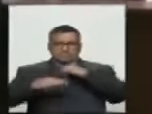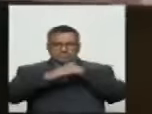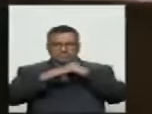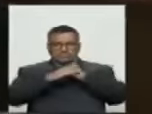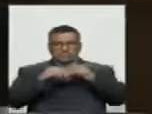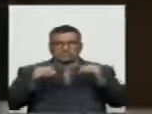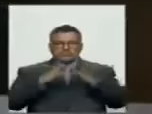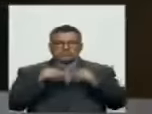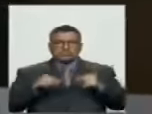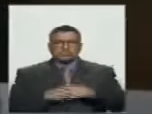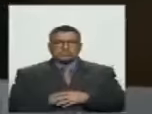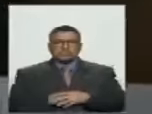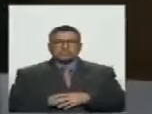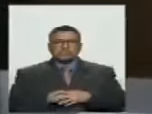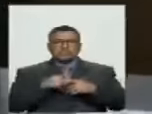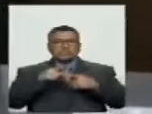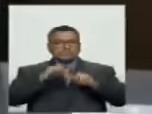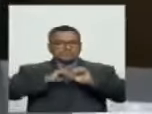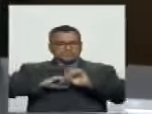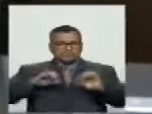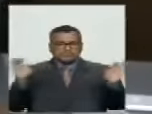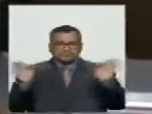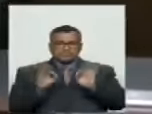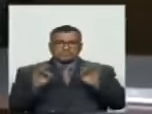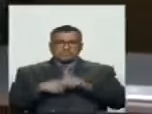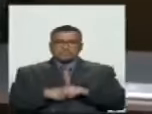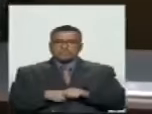para todos, sin discriminación de ningún tipo.